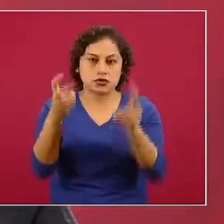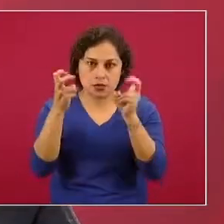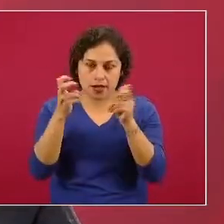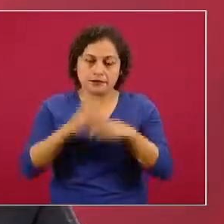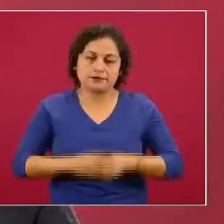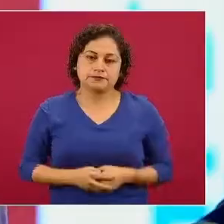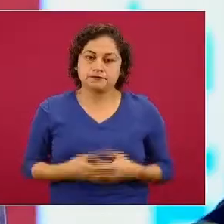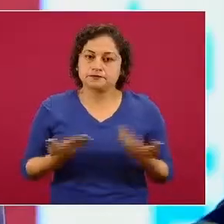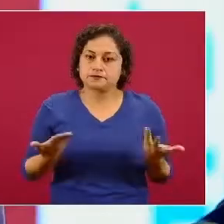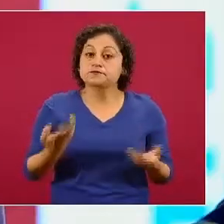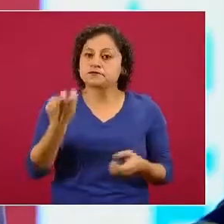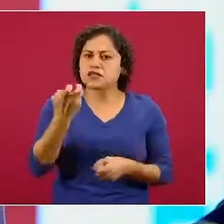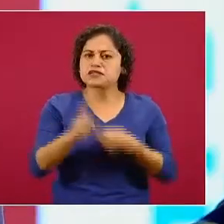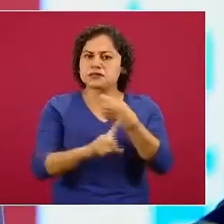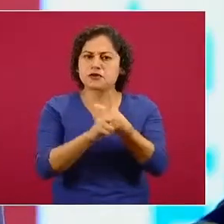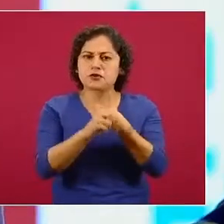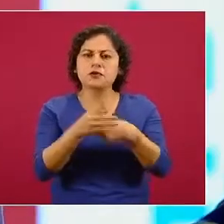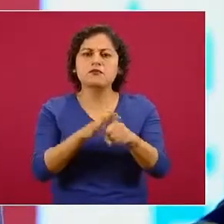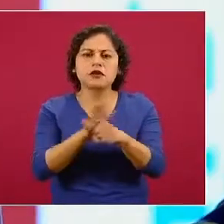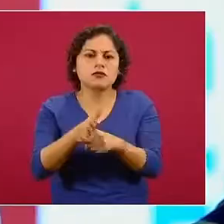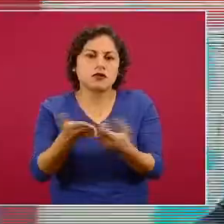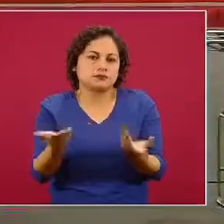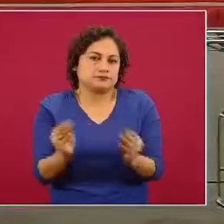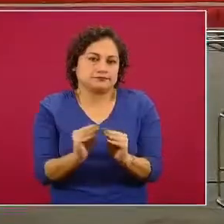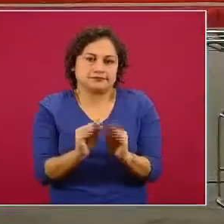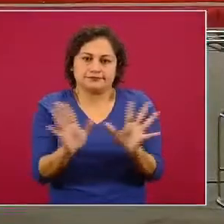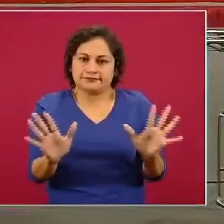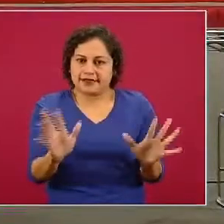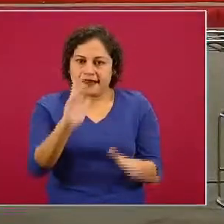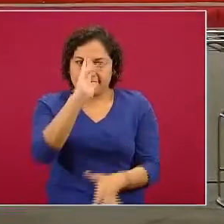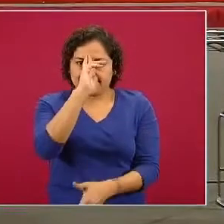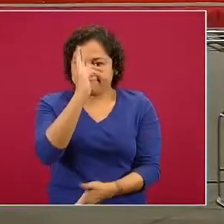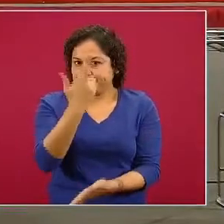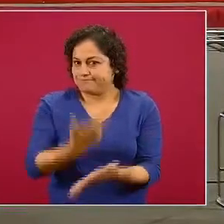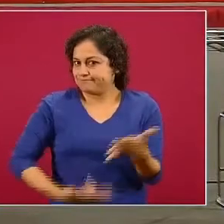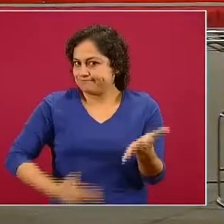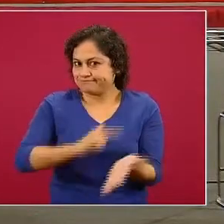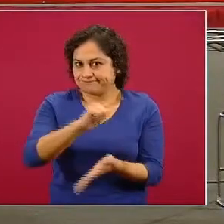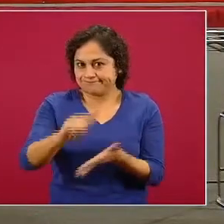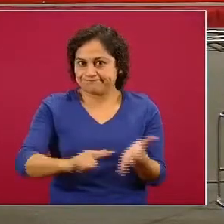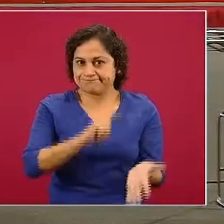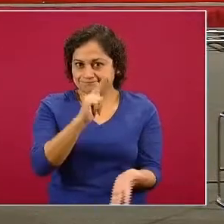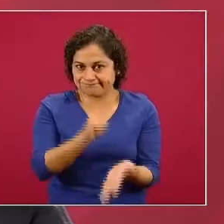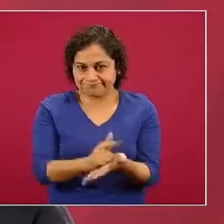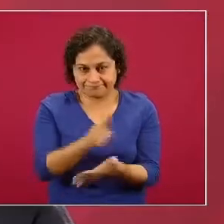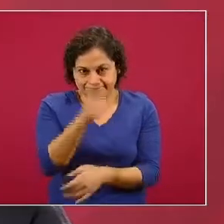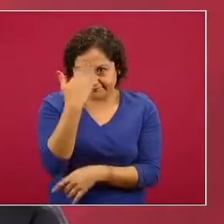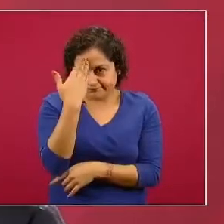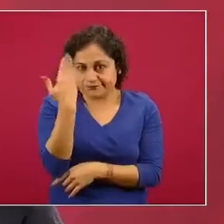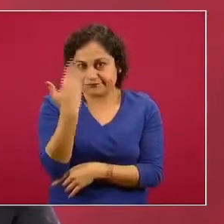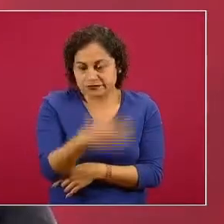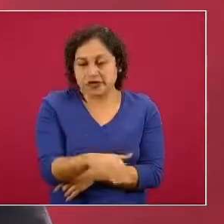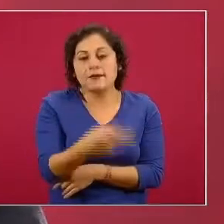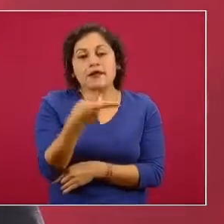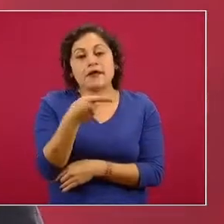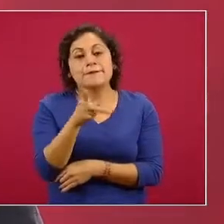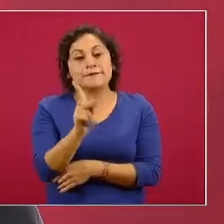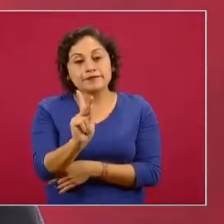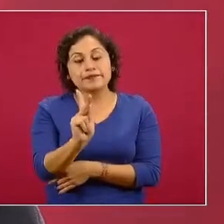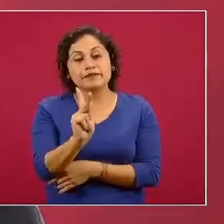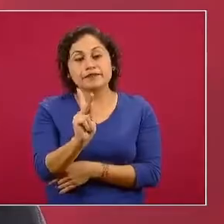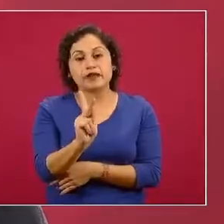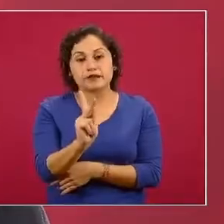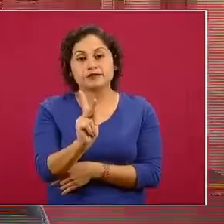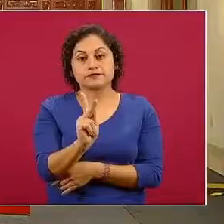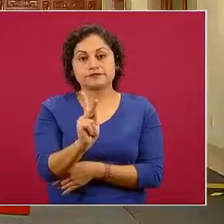una vacuna robada? Además de, desde luego, lo inconveniente e inadecuado que es el robo como un delito del